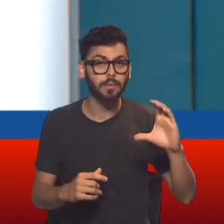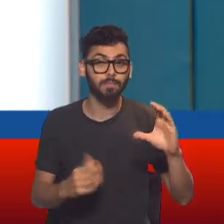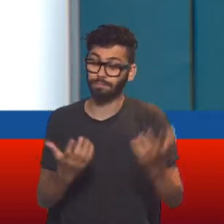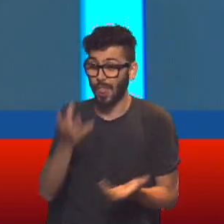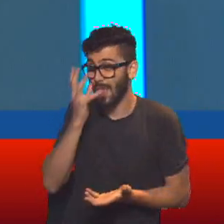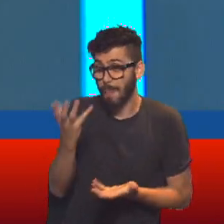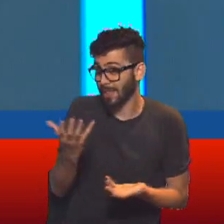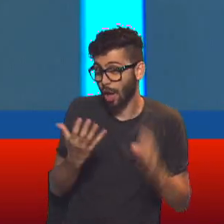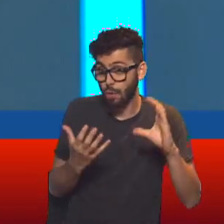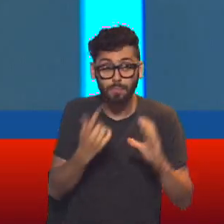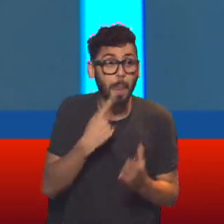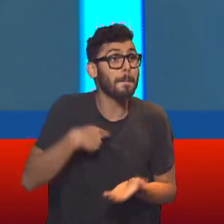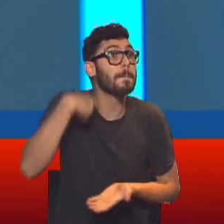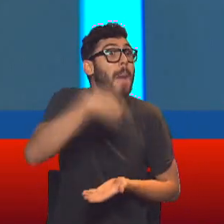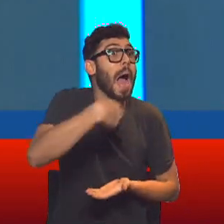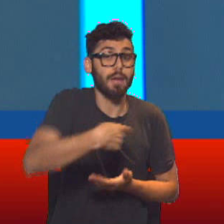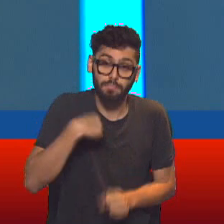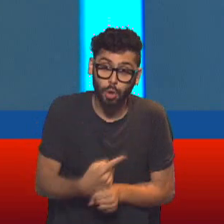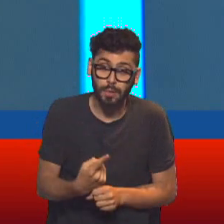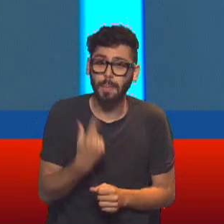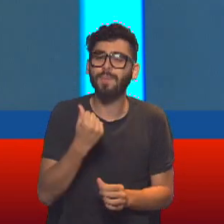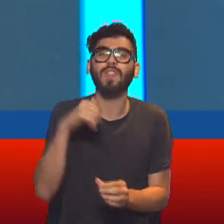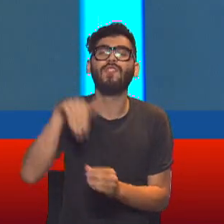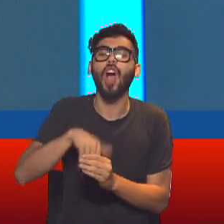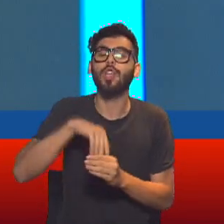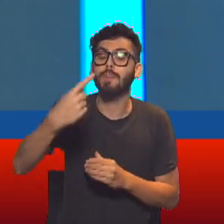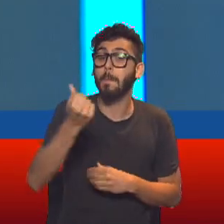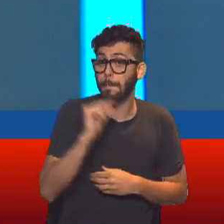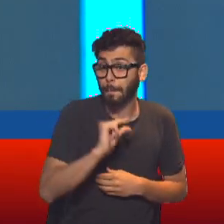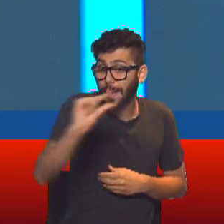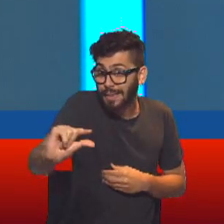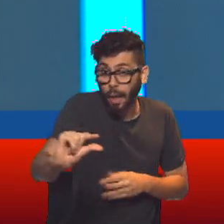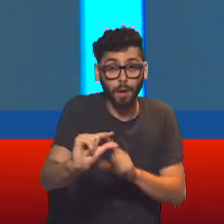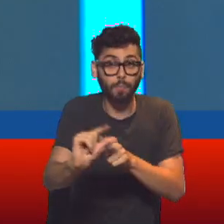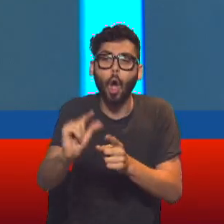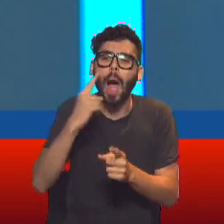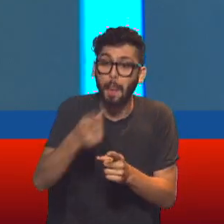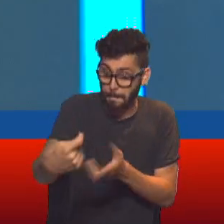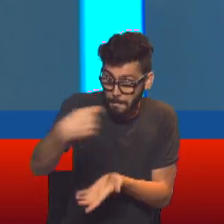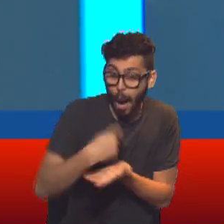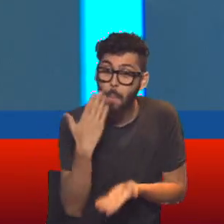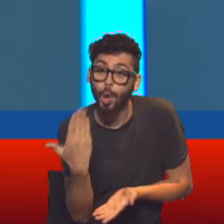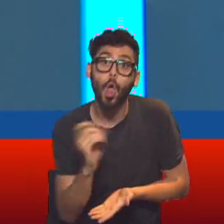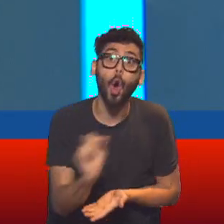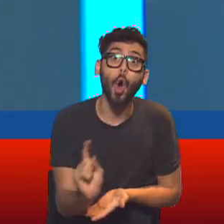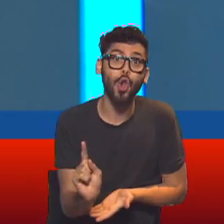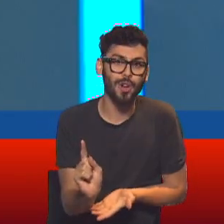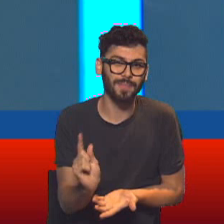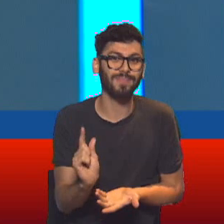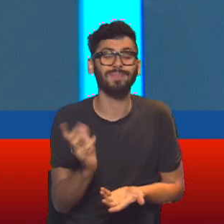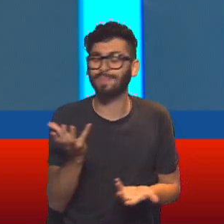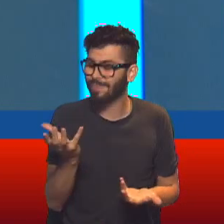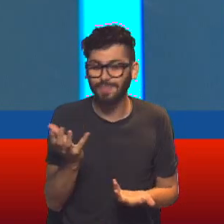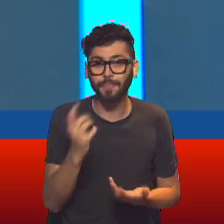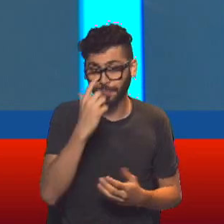posibilidad de pagarlo. Exacto. Y cualquier banco, cuando otorga un préstamo, lo primero que hace es ver si lo puede pero pagar. aparte lo excede, excedía- lo excede Toma primero en la al